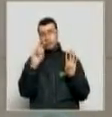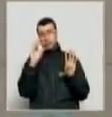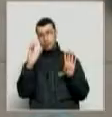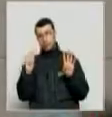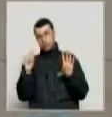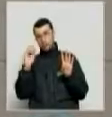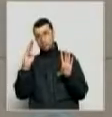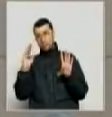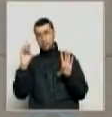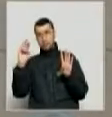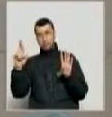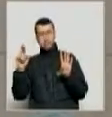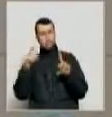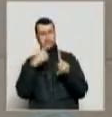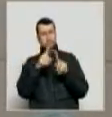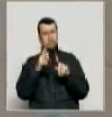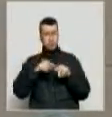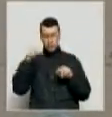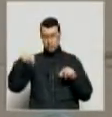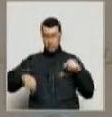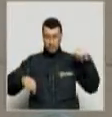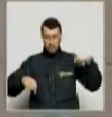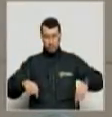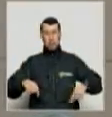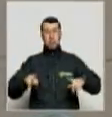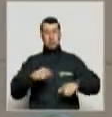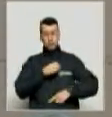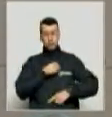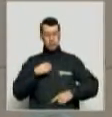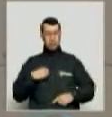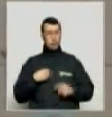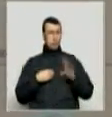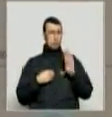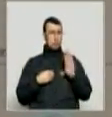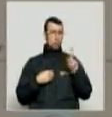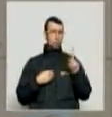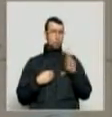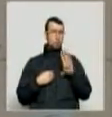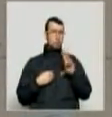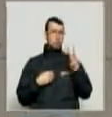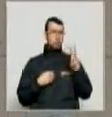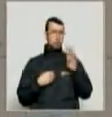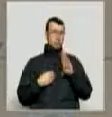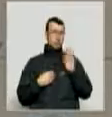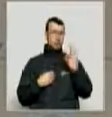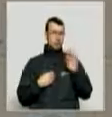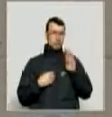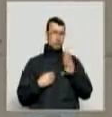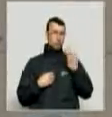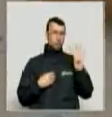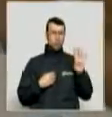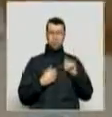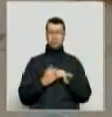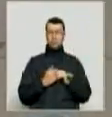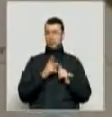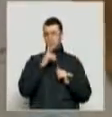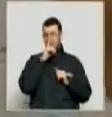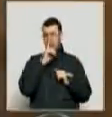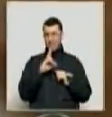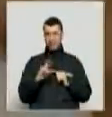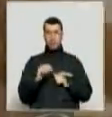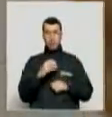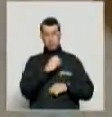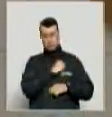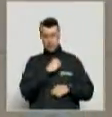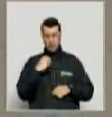son las derivaciones de las piernas, y las que faltan del pecho, que es B1, B2, B3 y B4. Es decir, él es como si ubicáramos un receptor